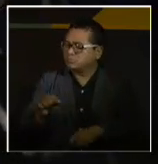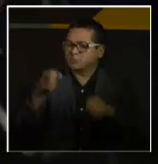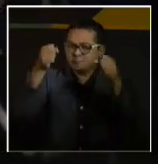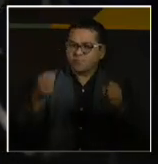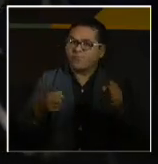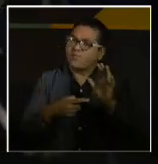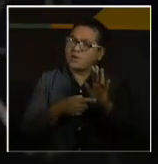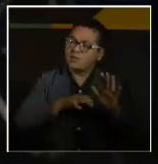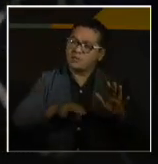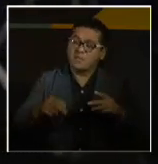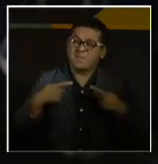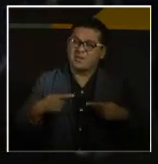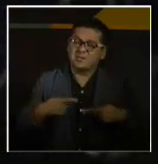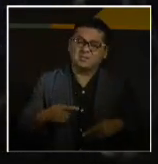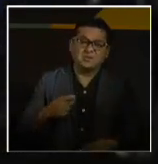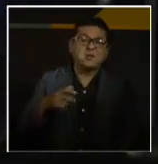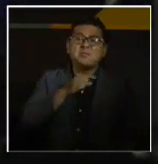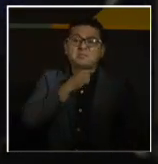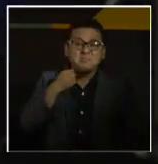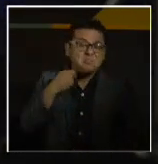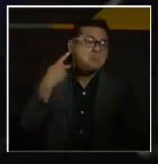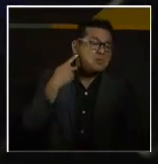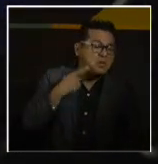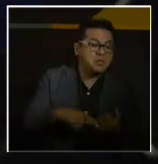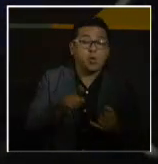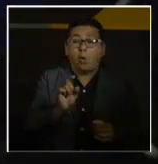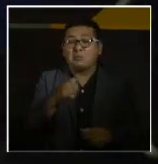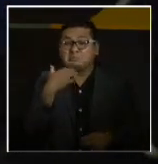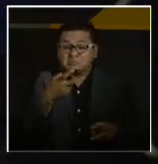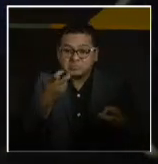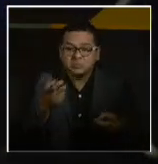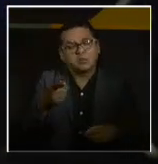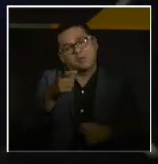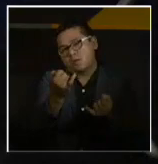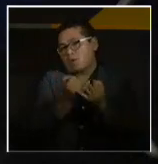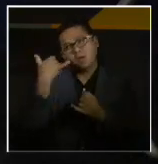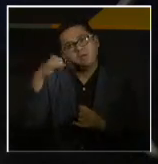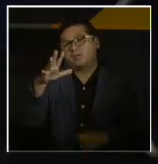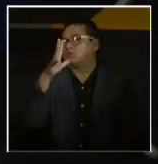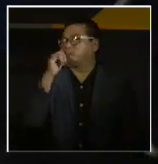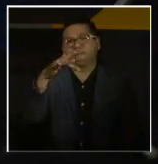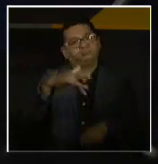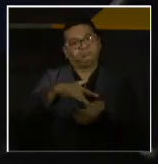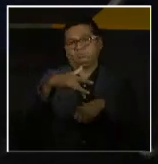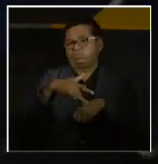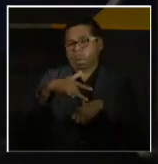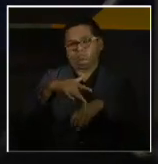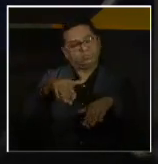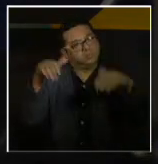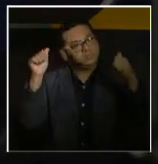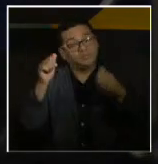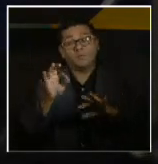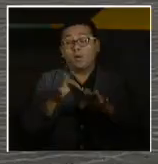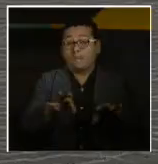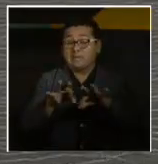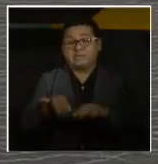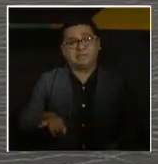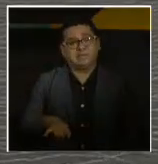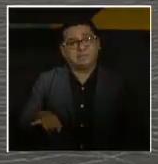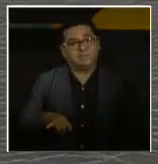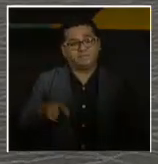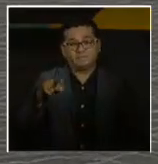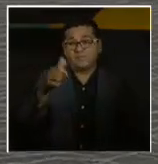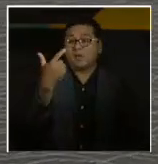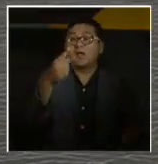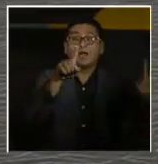firme. Cualquier funcionario público, cualquier delincuente, tiene que saber que con Yucatán no se puede meter. Hay un dato bien interesante.